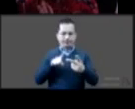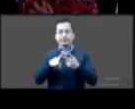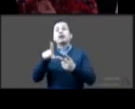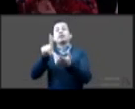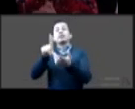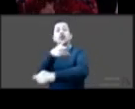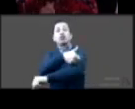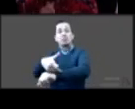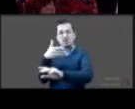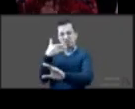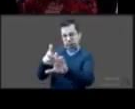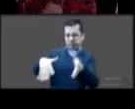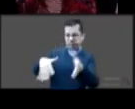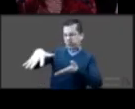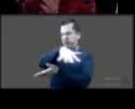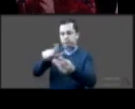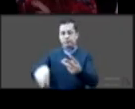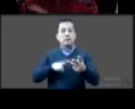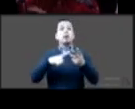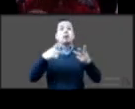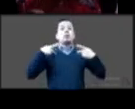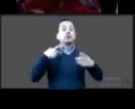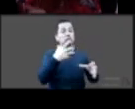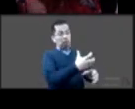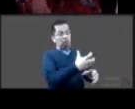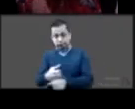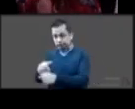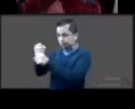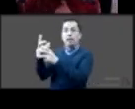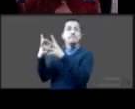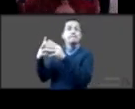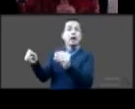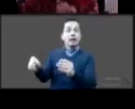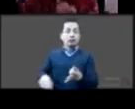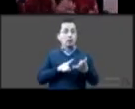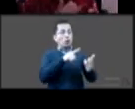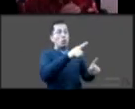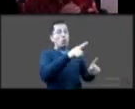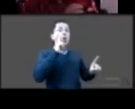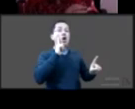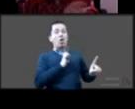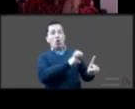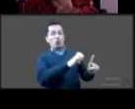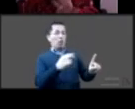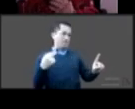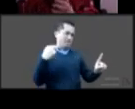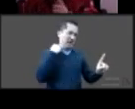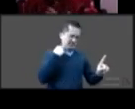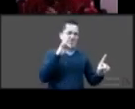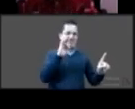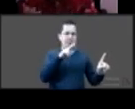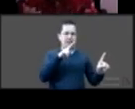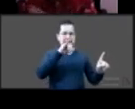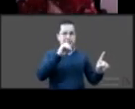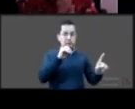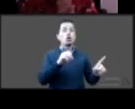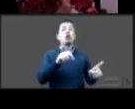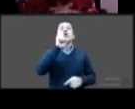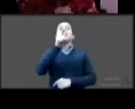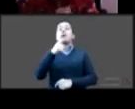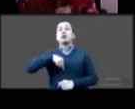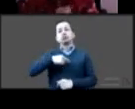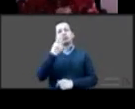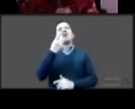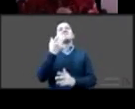desaparición, feminicidio, y hemos creado una deuda que teníamos, hemos creado la Fiscalía